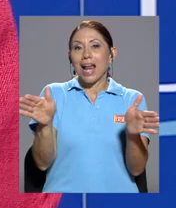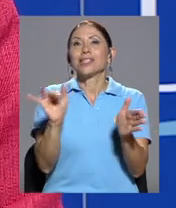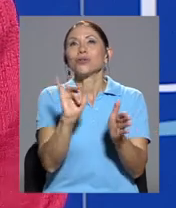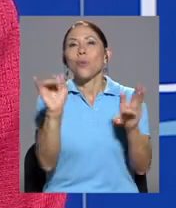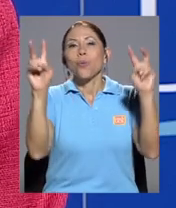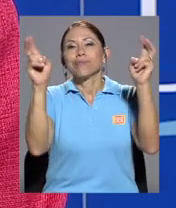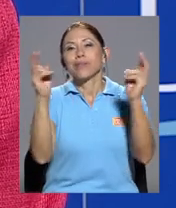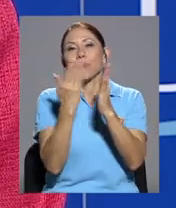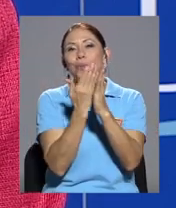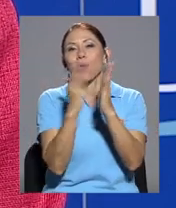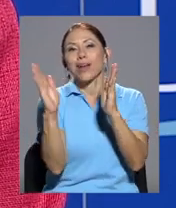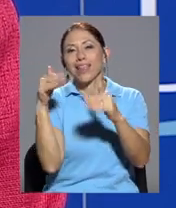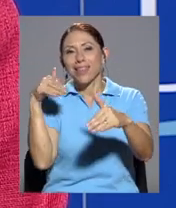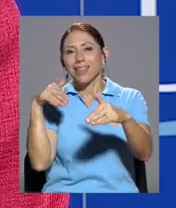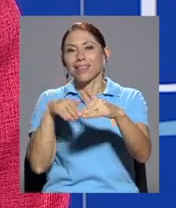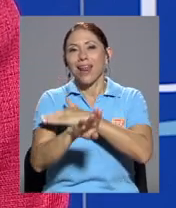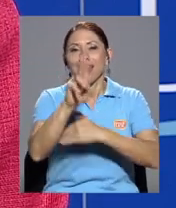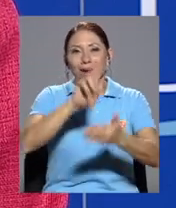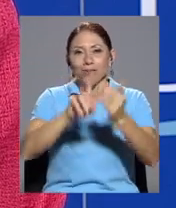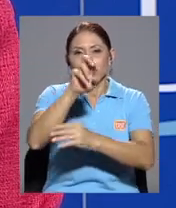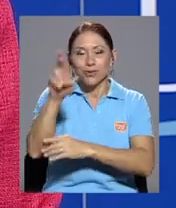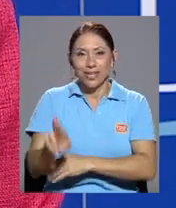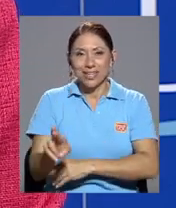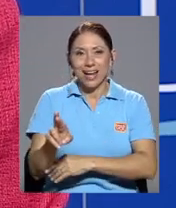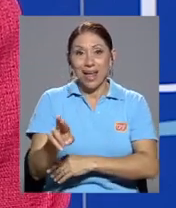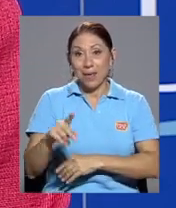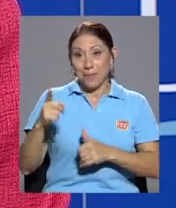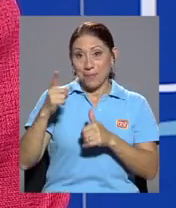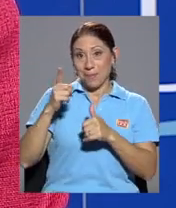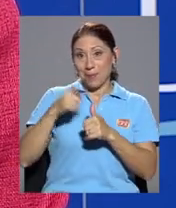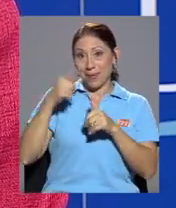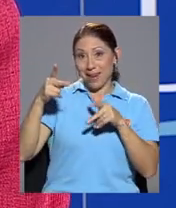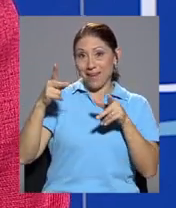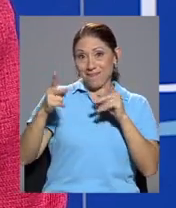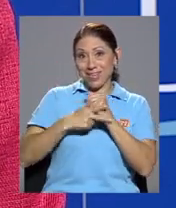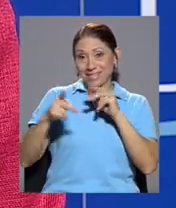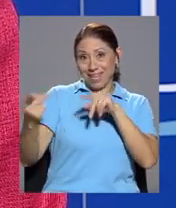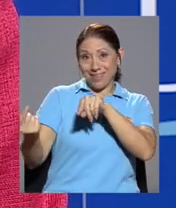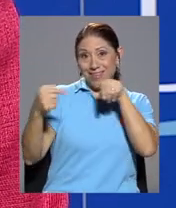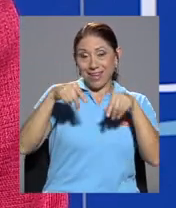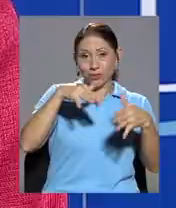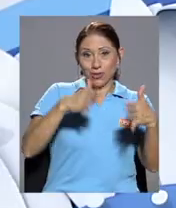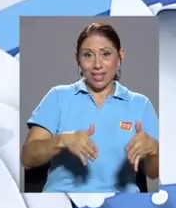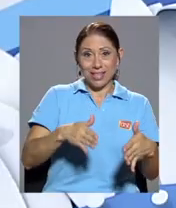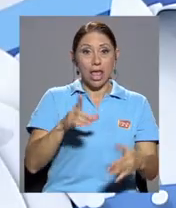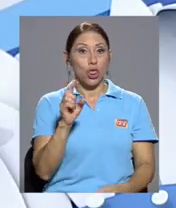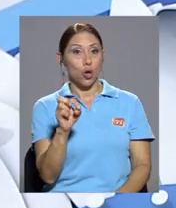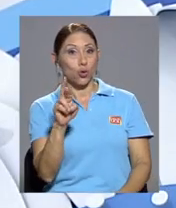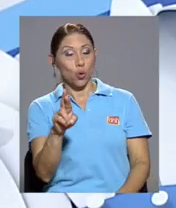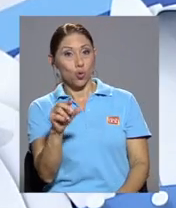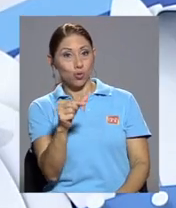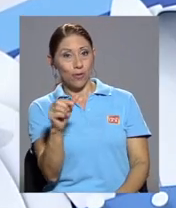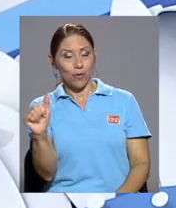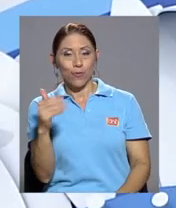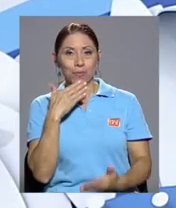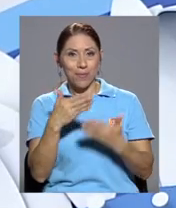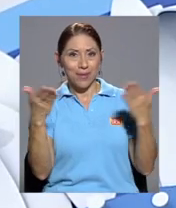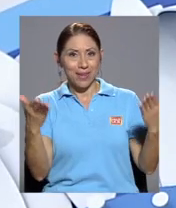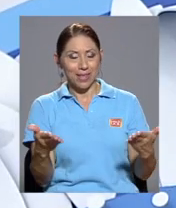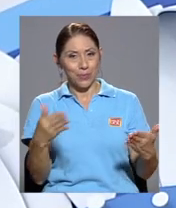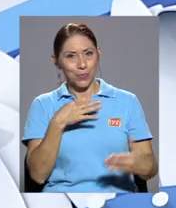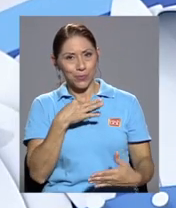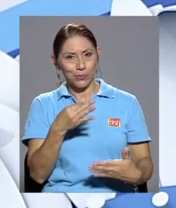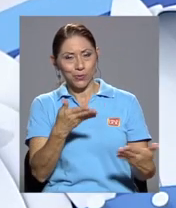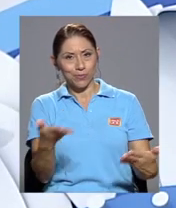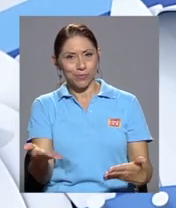universidad de costa rica para todos nuestros estudiantes de primer ingreso el doctor gustavo adolfo bienvenido en verdad a desde él a un gusto tenerlo